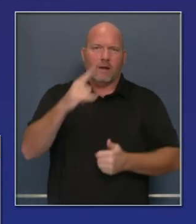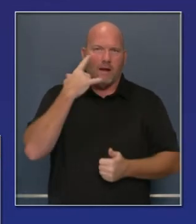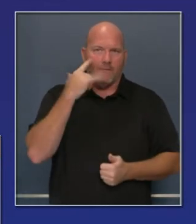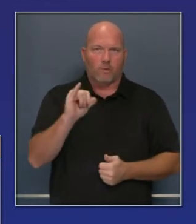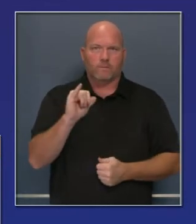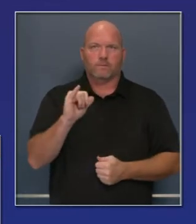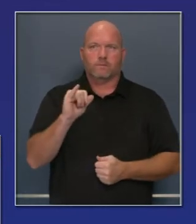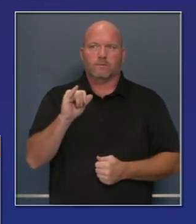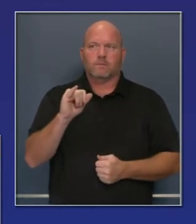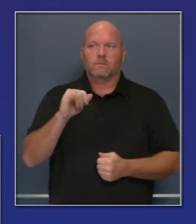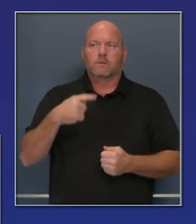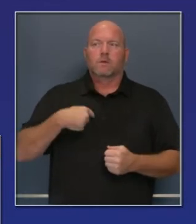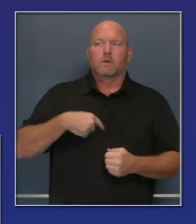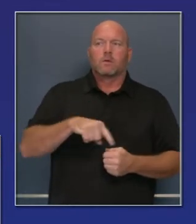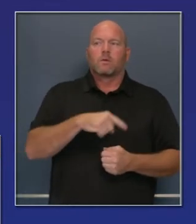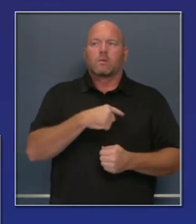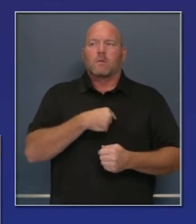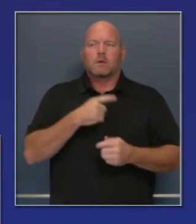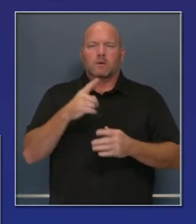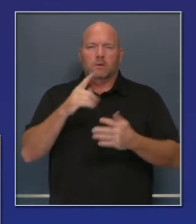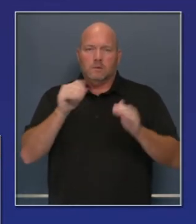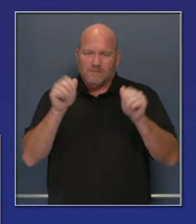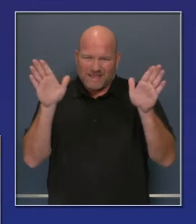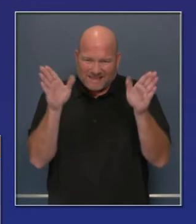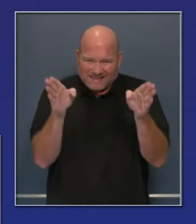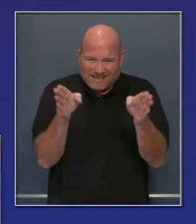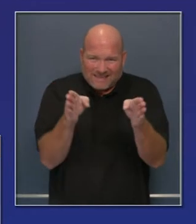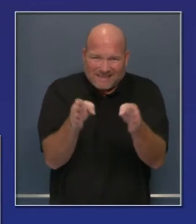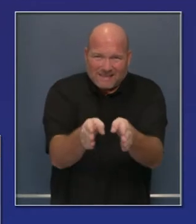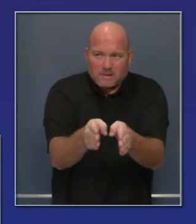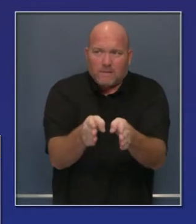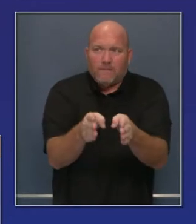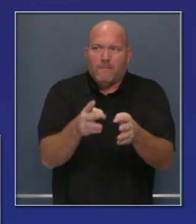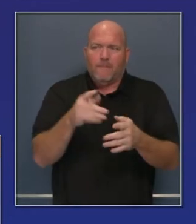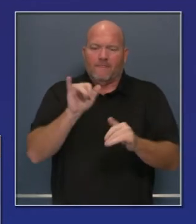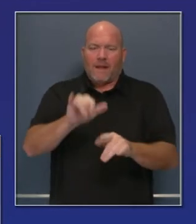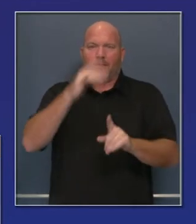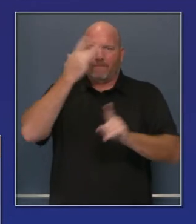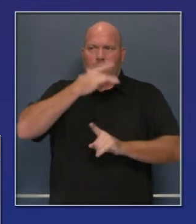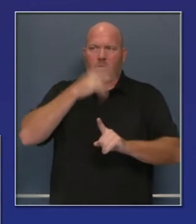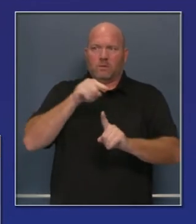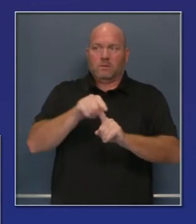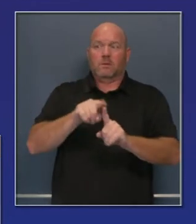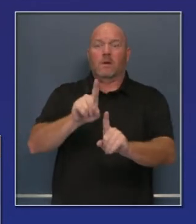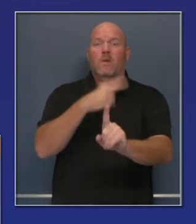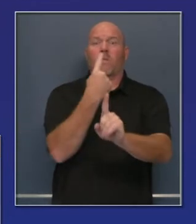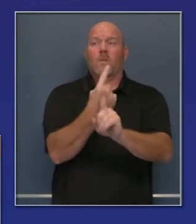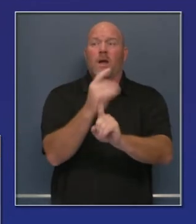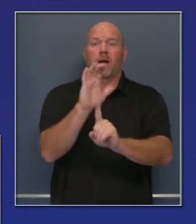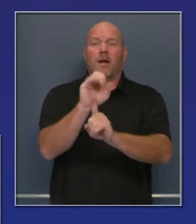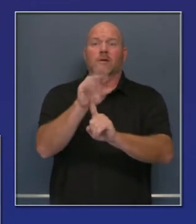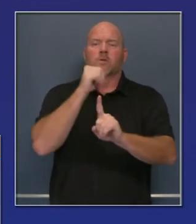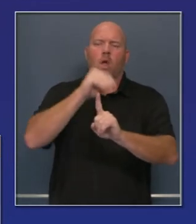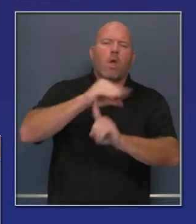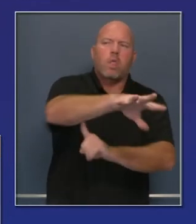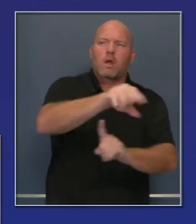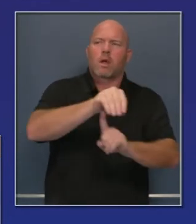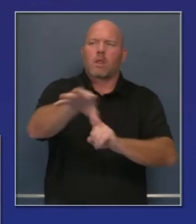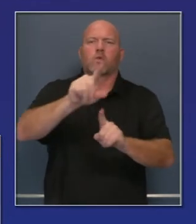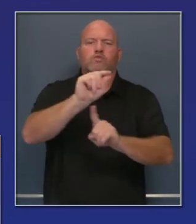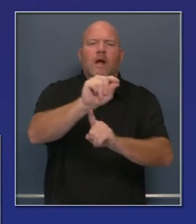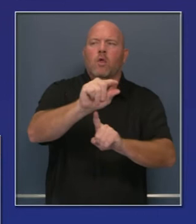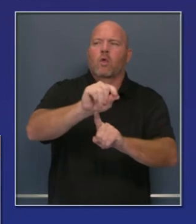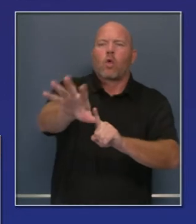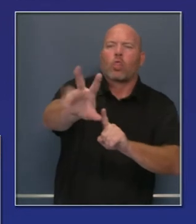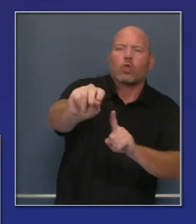para poder continuar encajonando este virus tanto como podamos, asegurándonos de que ni un caso se convierta